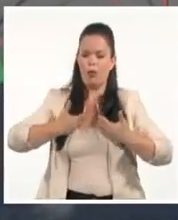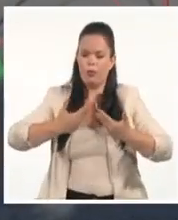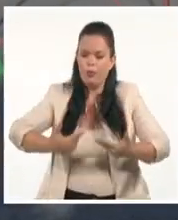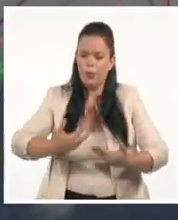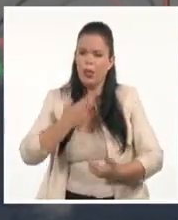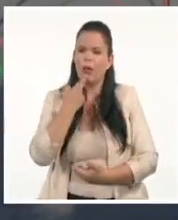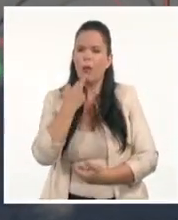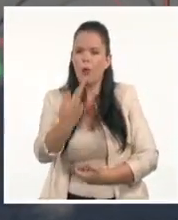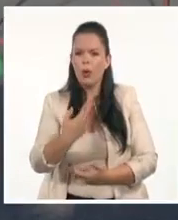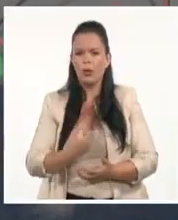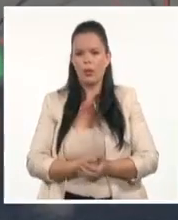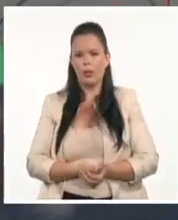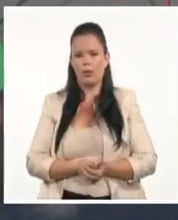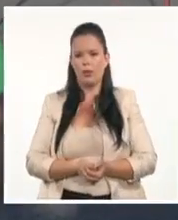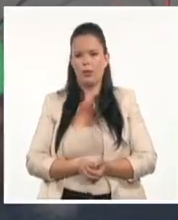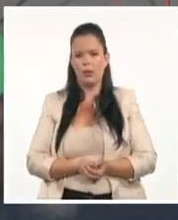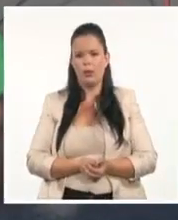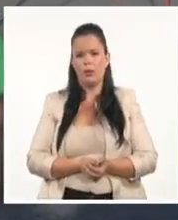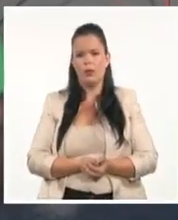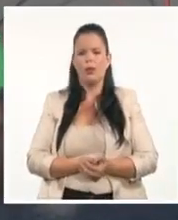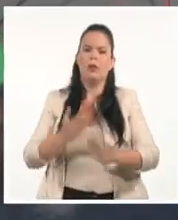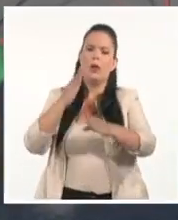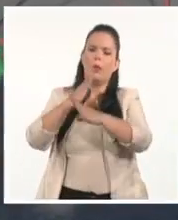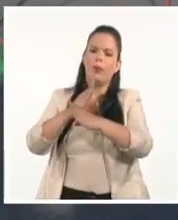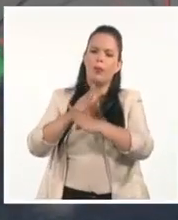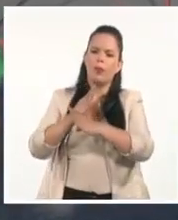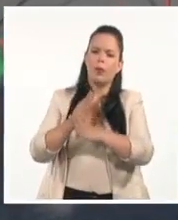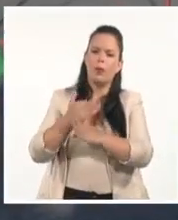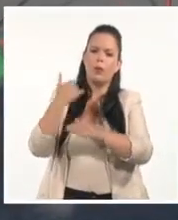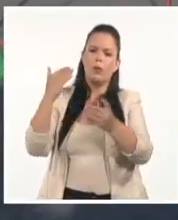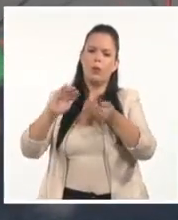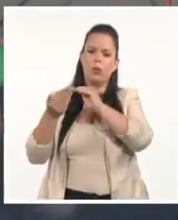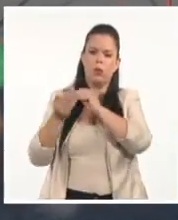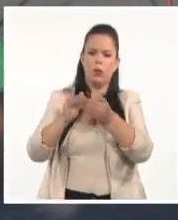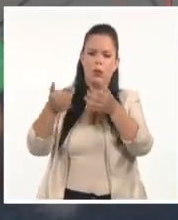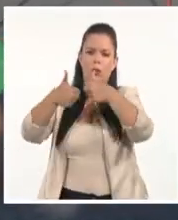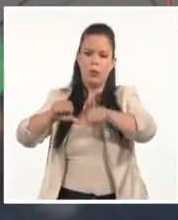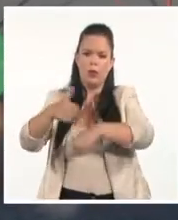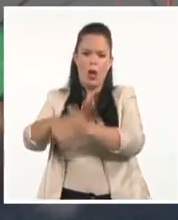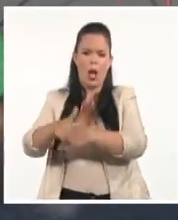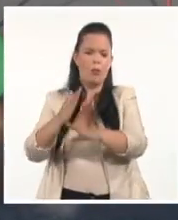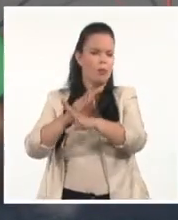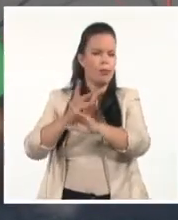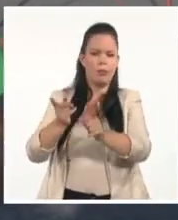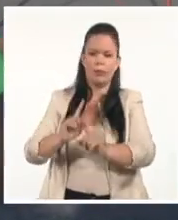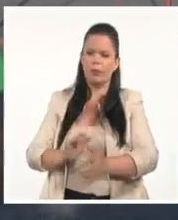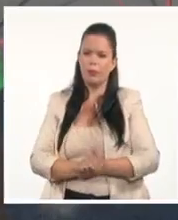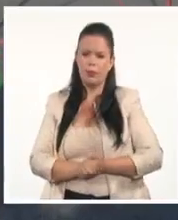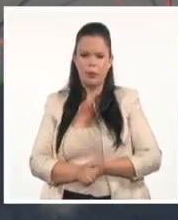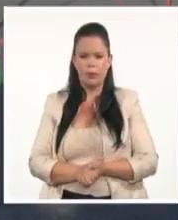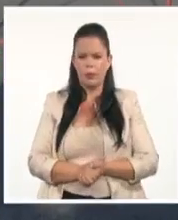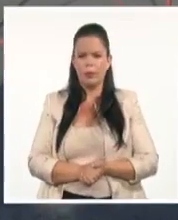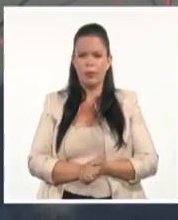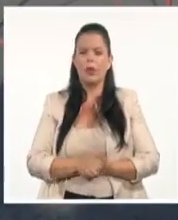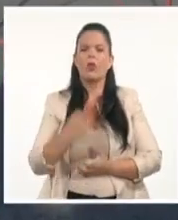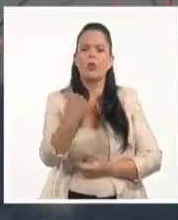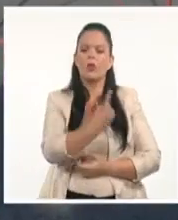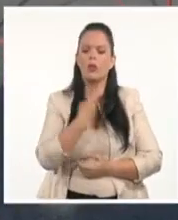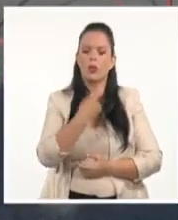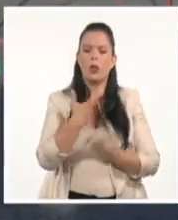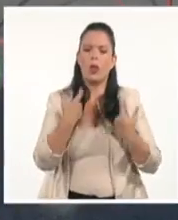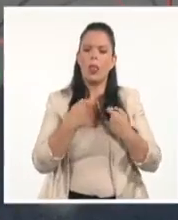actos de violencia que se han realizado. Yo creo que nosotros debemos de manera